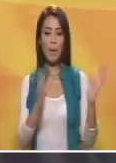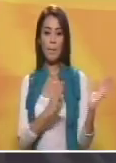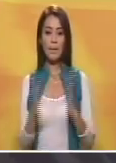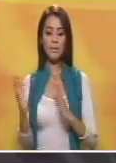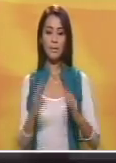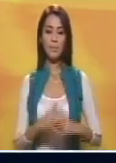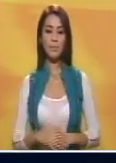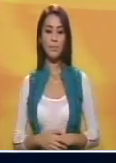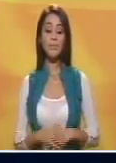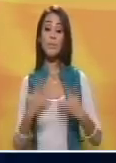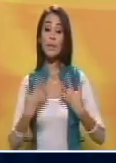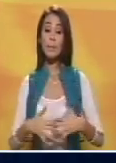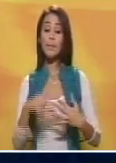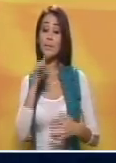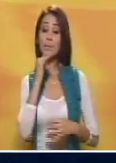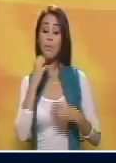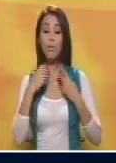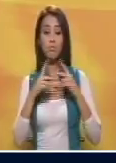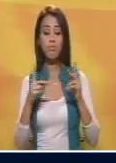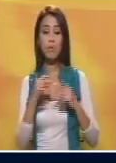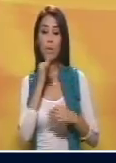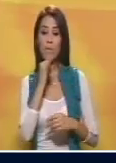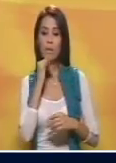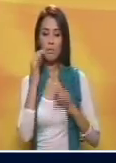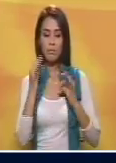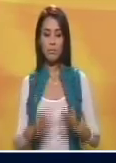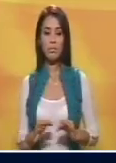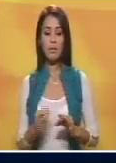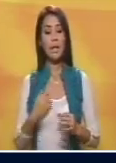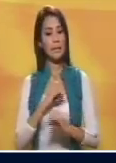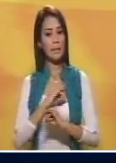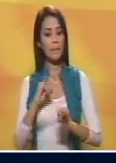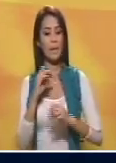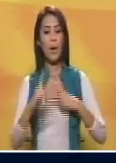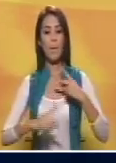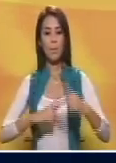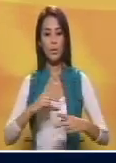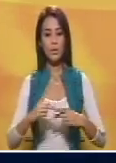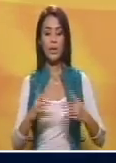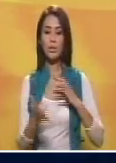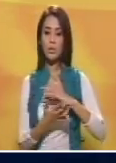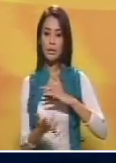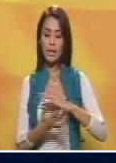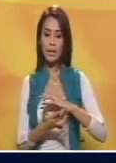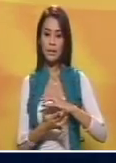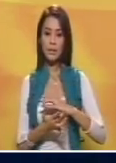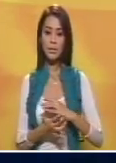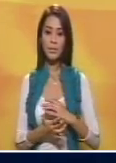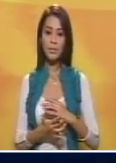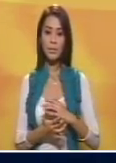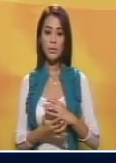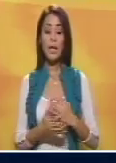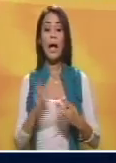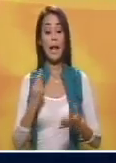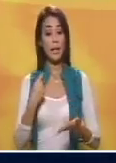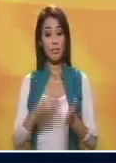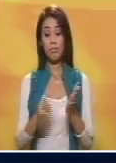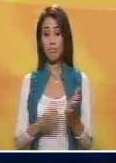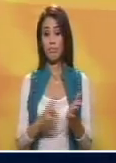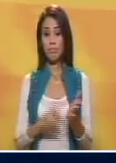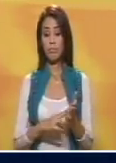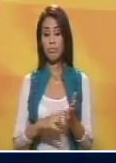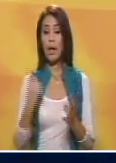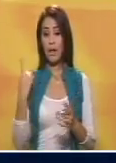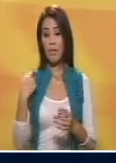marzo. La empresa informó mediante un comunicado que luego de culminar los procedimientos técnicos correspondientes a la póliza de seguros que deben